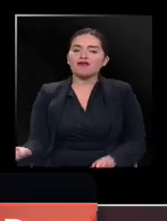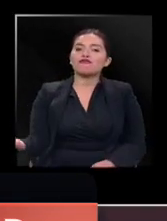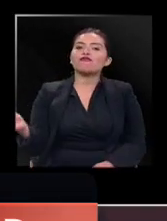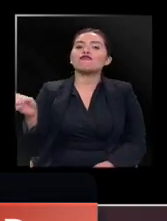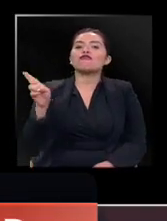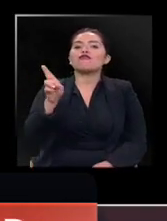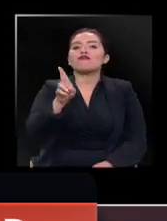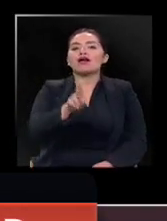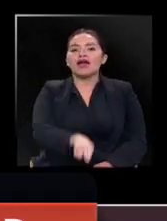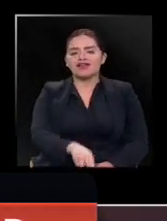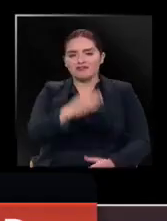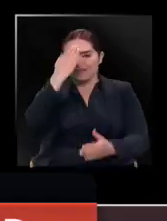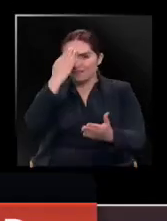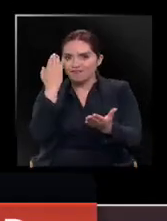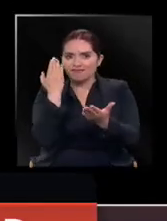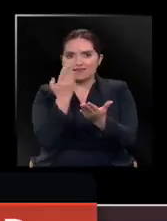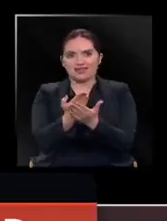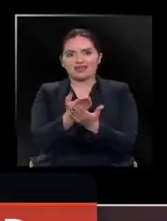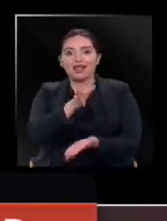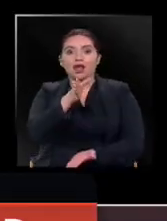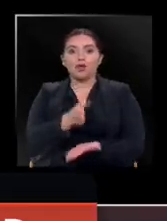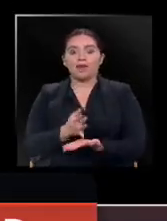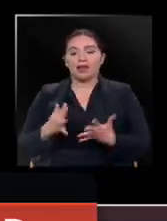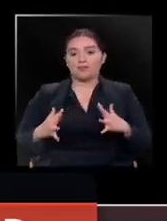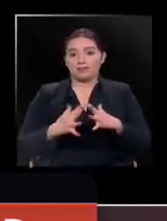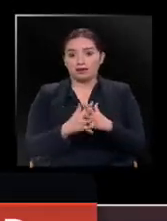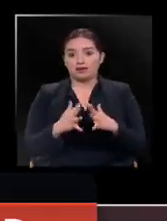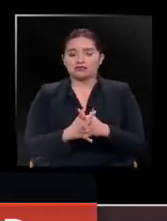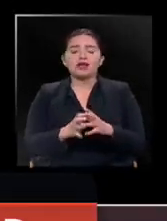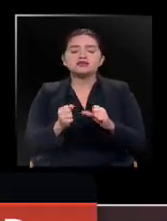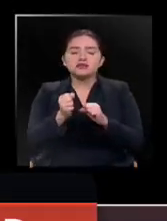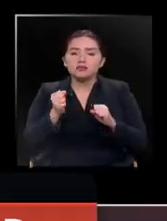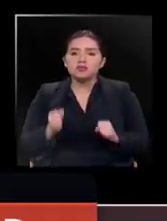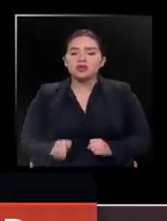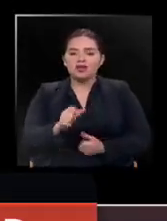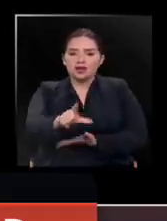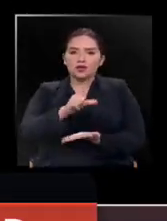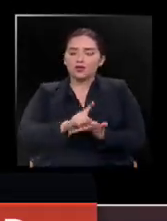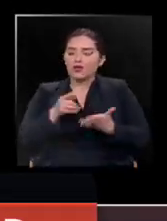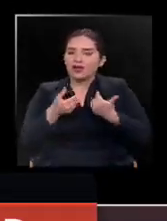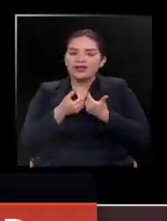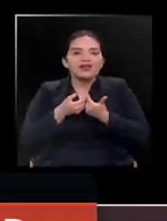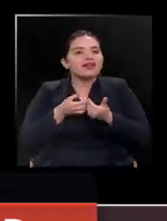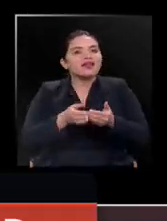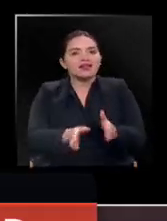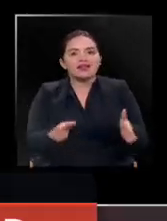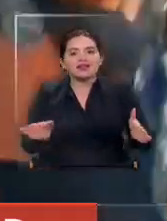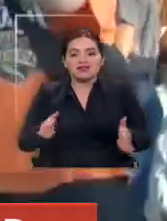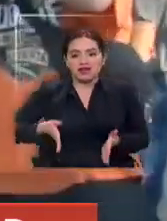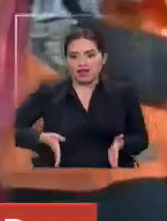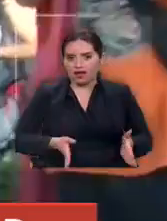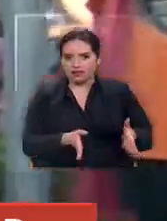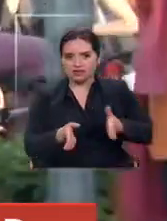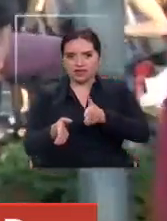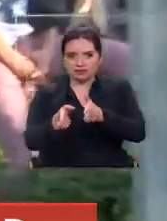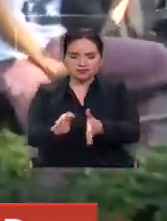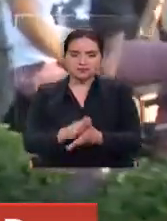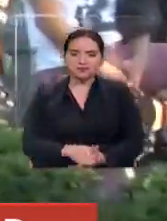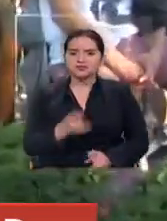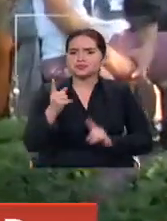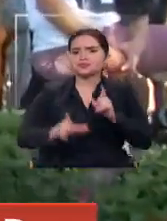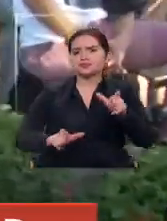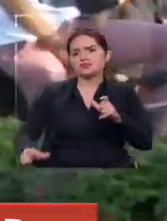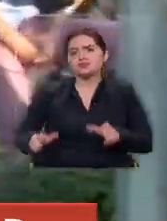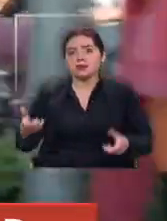una posición de frente a la escuela militar, que se puedan ubicar libremente en la calzada. Acá tenemos la gente que se mantuvo en